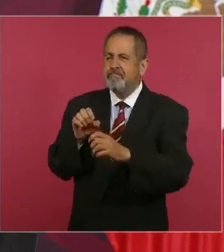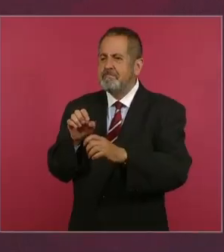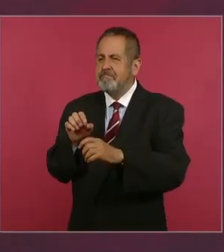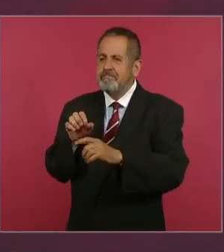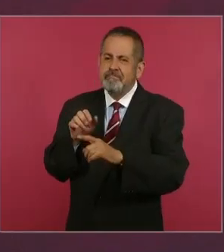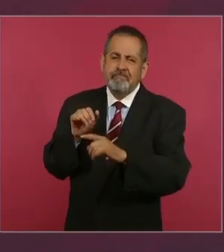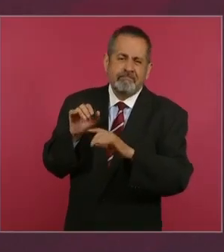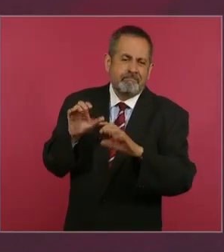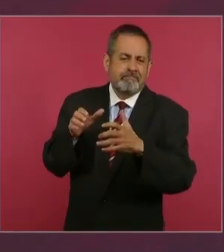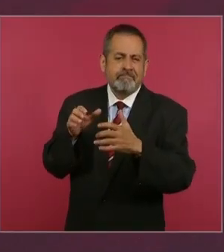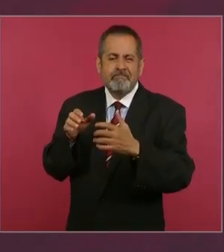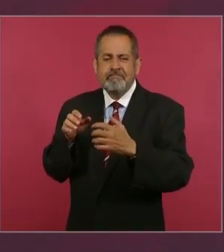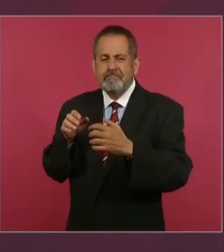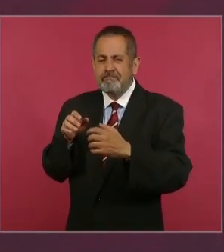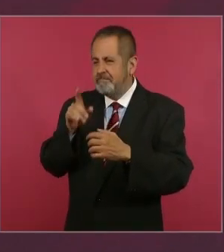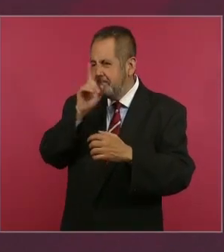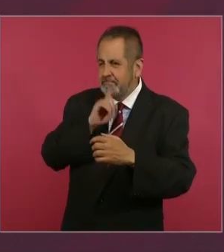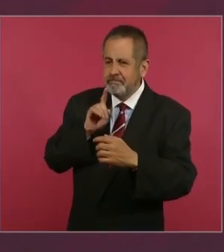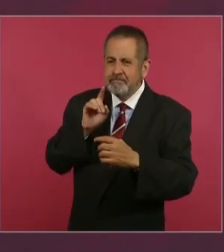cosas